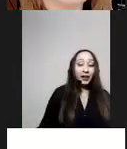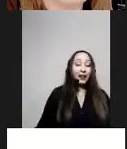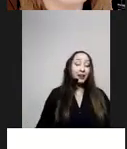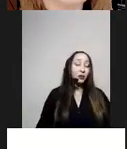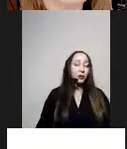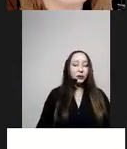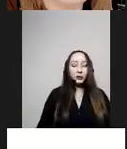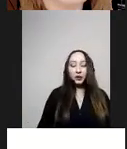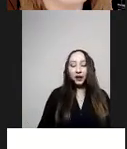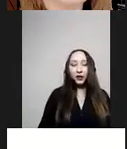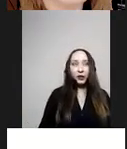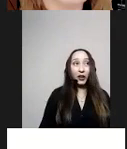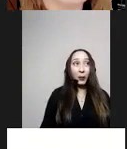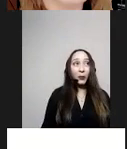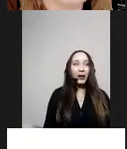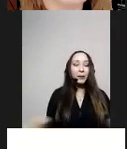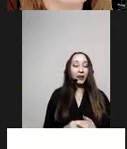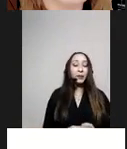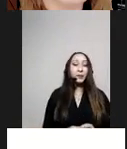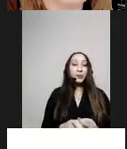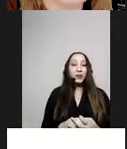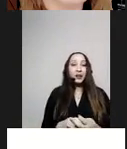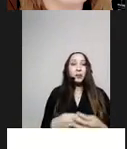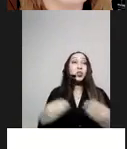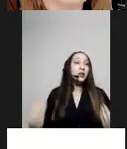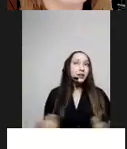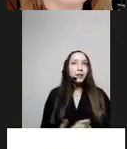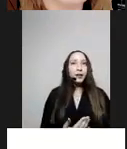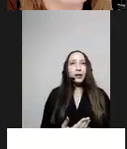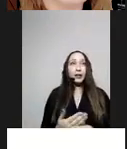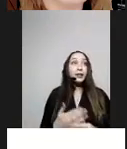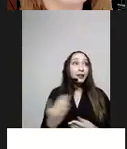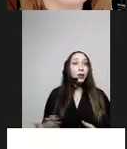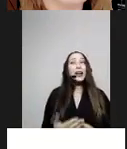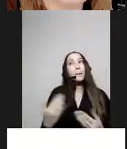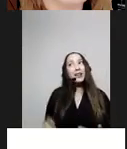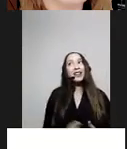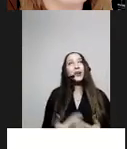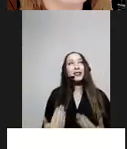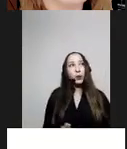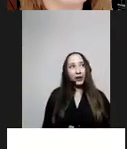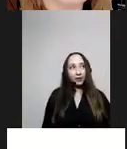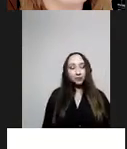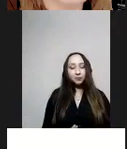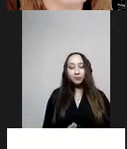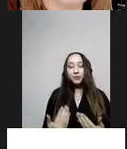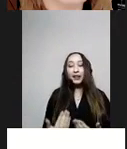exposición a estos riesgos. ¿Por qué? Porque muchos dicen, y tienen razón, que